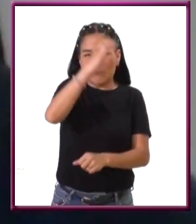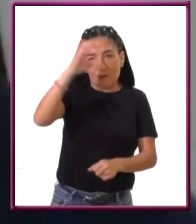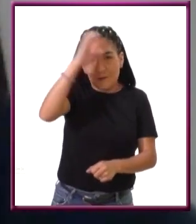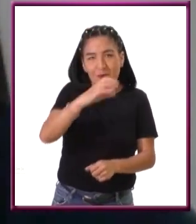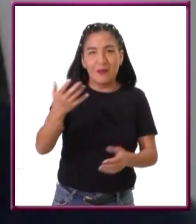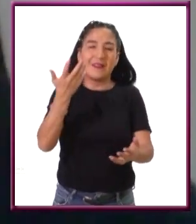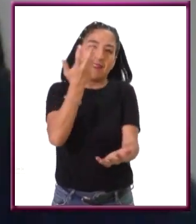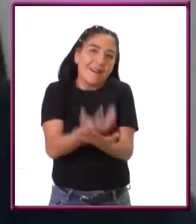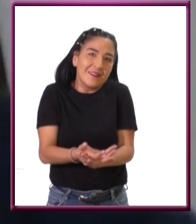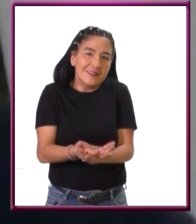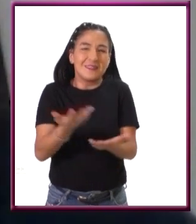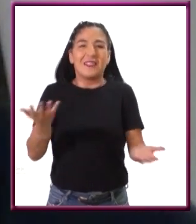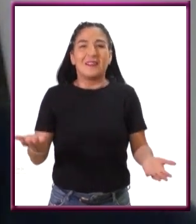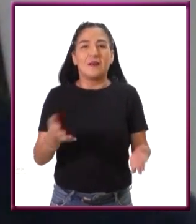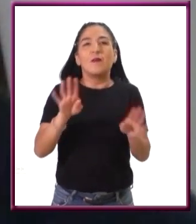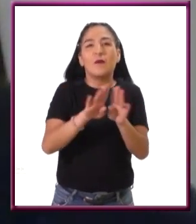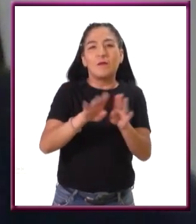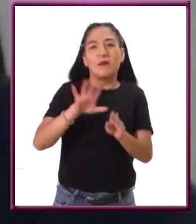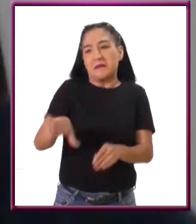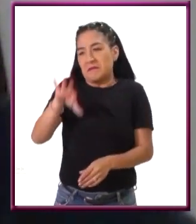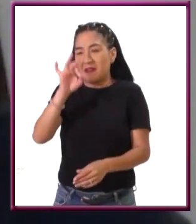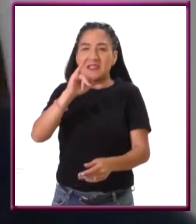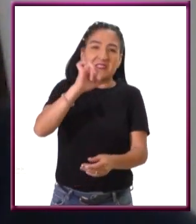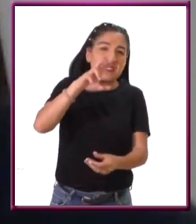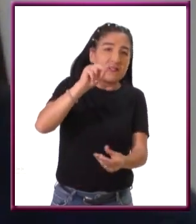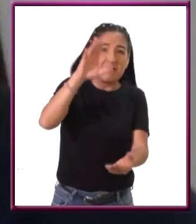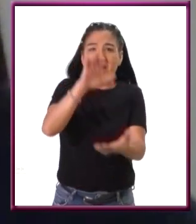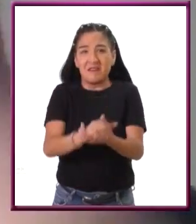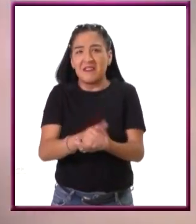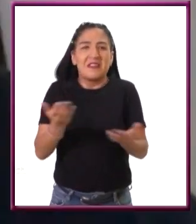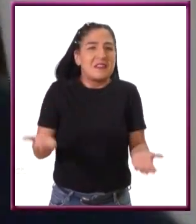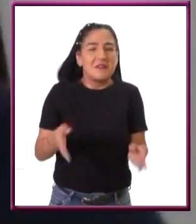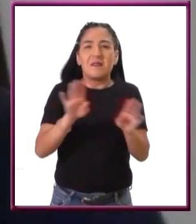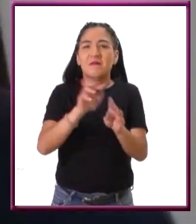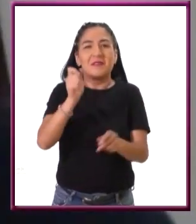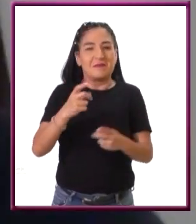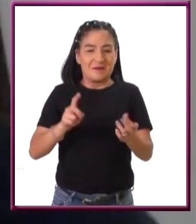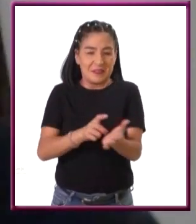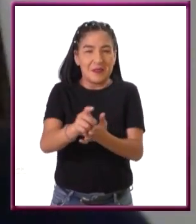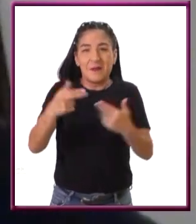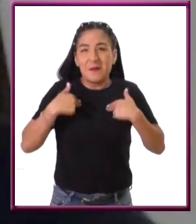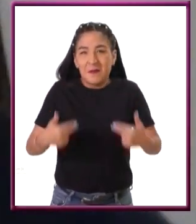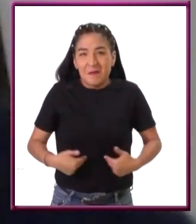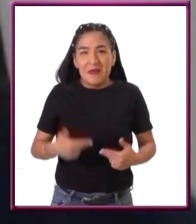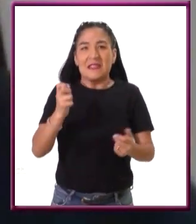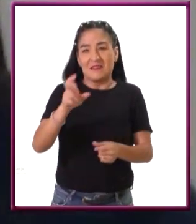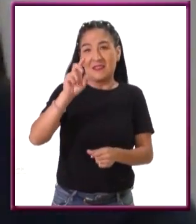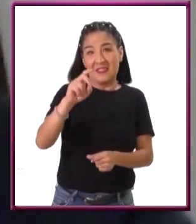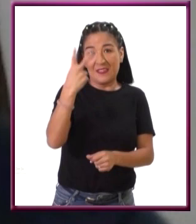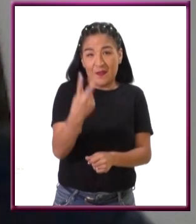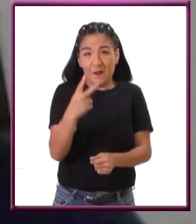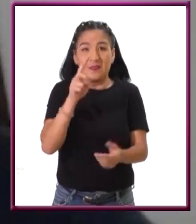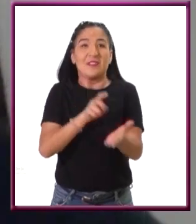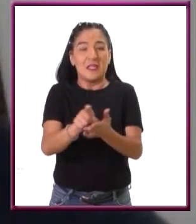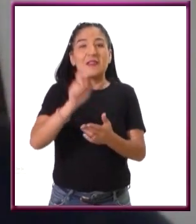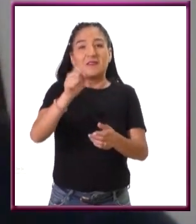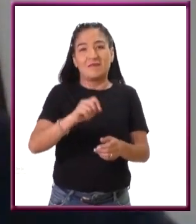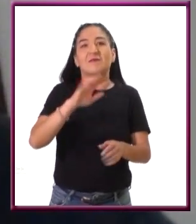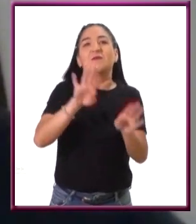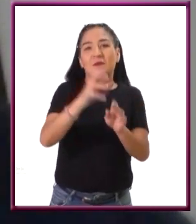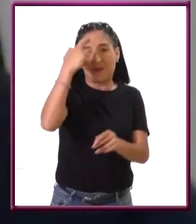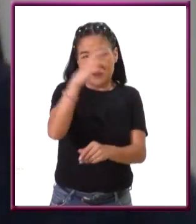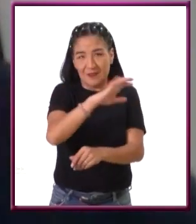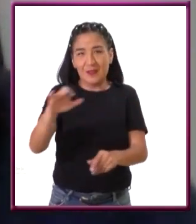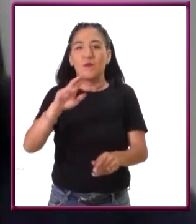a la cultura, al descanso, a contraer matrimonio, no, se explica todos nuestros derechos, los derechos humanos, 32 son reconocidos en la Declaración